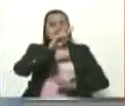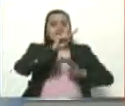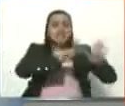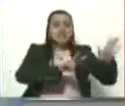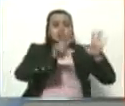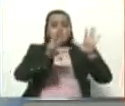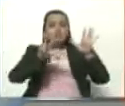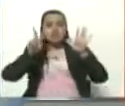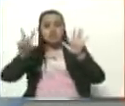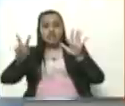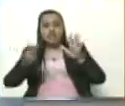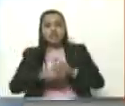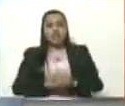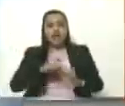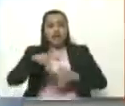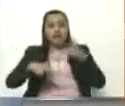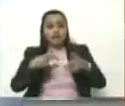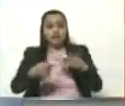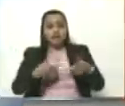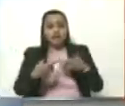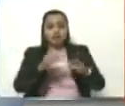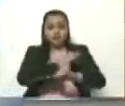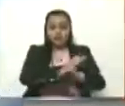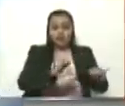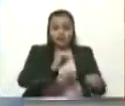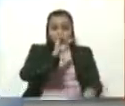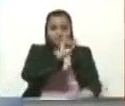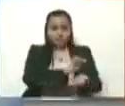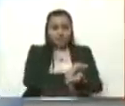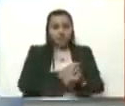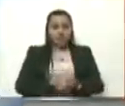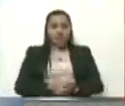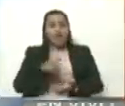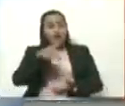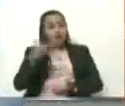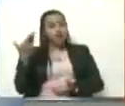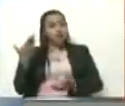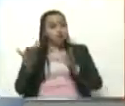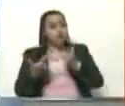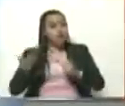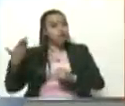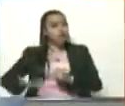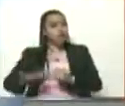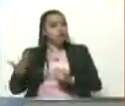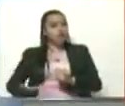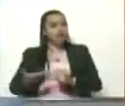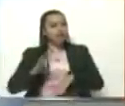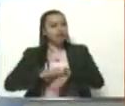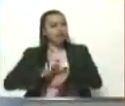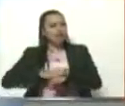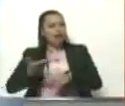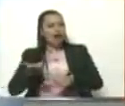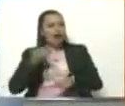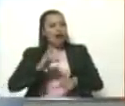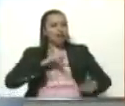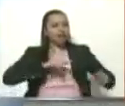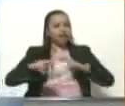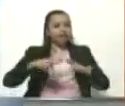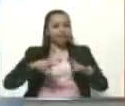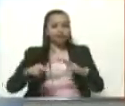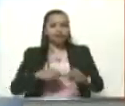actos conclusivos es una cifra sumamente importante reveladora porque implica obviamente